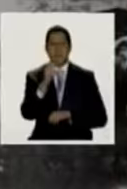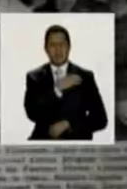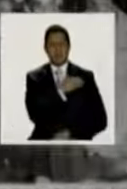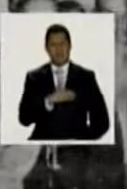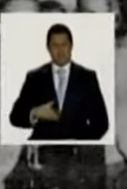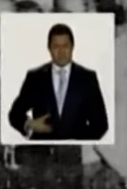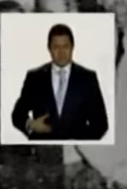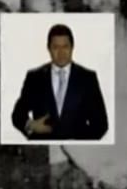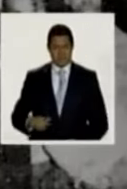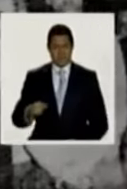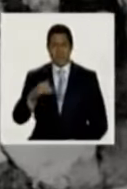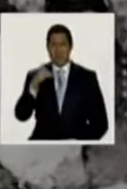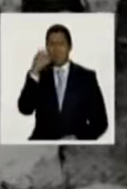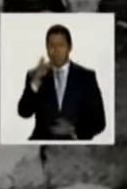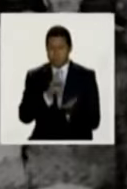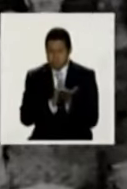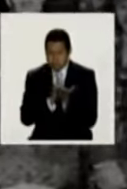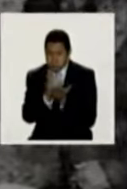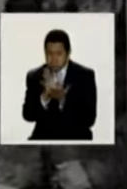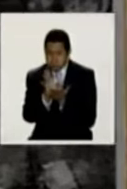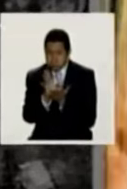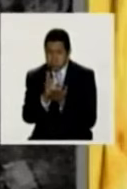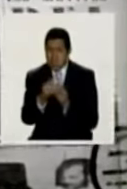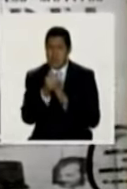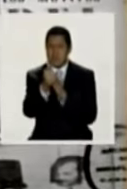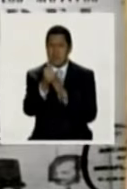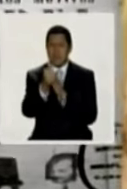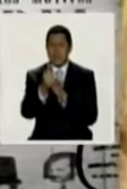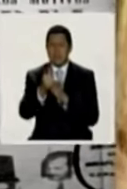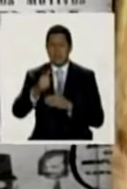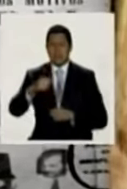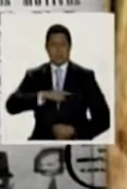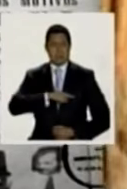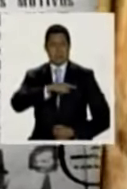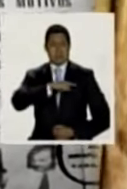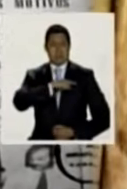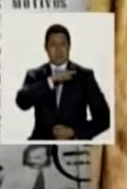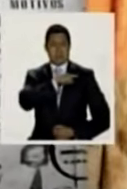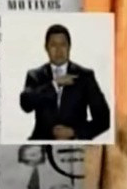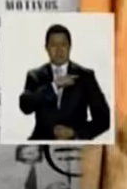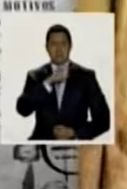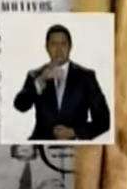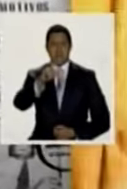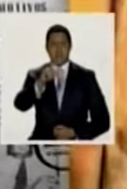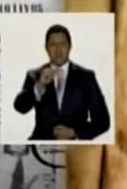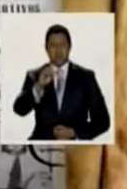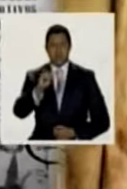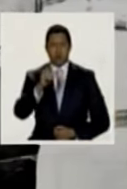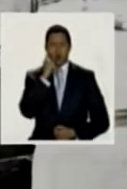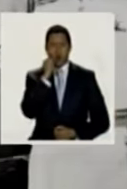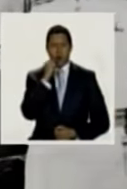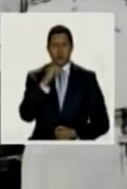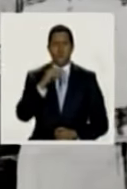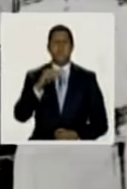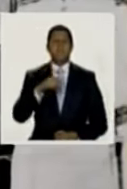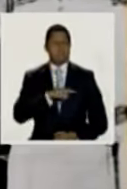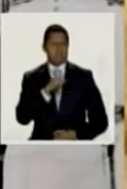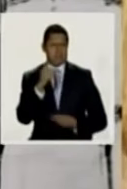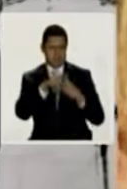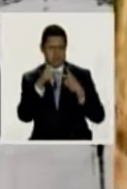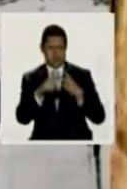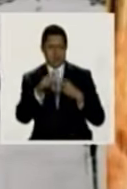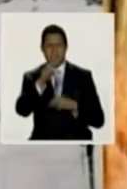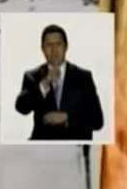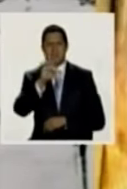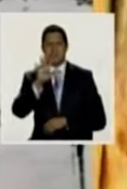poder, ya que el silencioso golpe de Estado, liderado por el teniente coronel Carlos Delgado Chalbó y el comandante Marcos Pérez Jiménez,